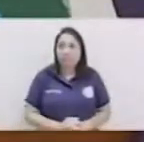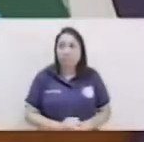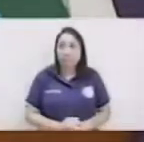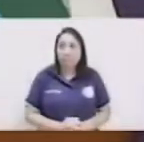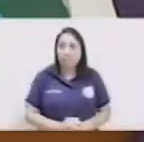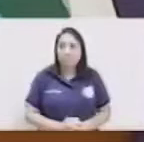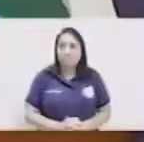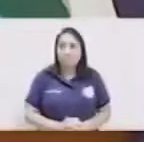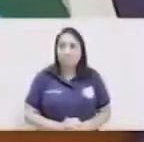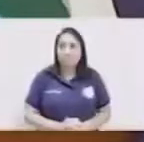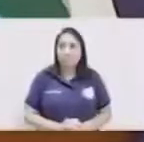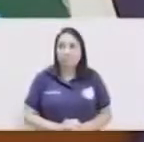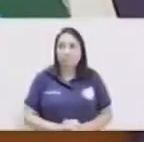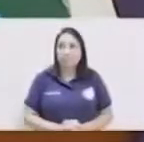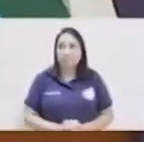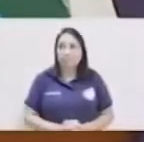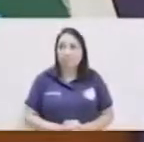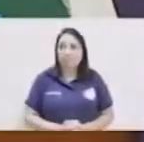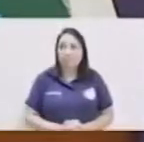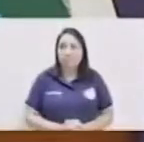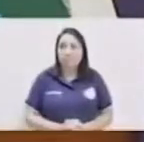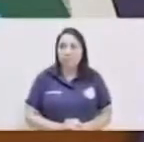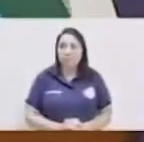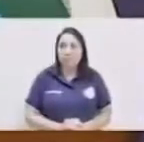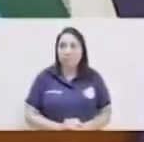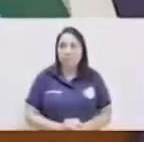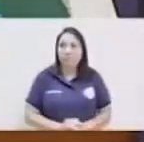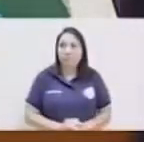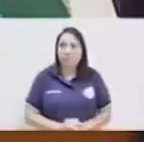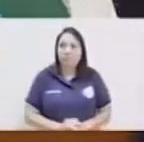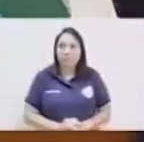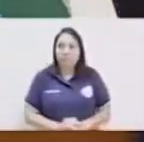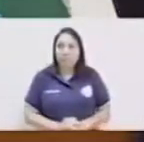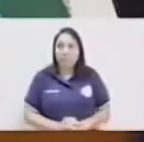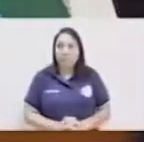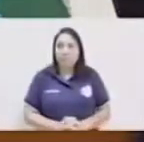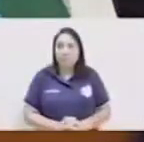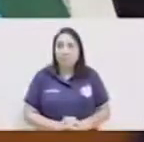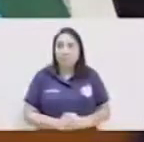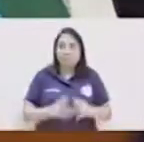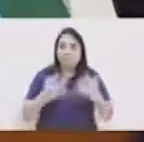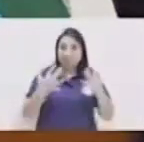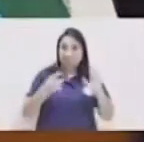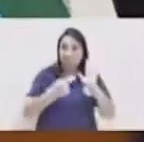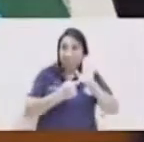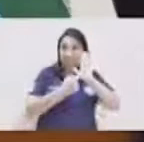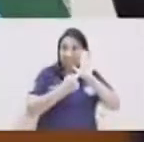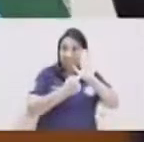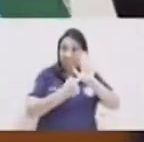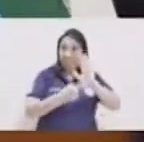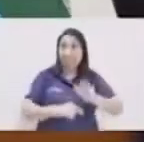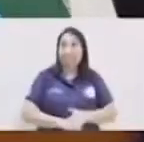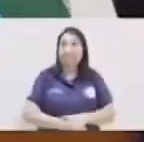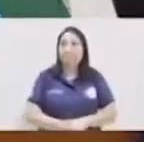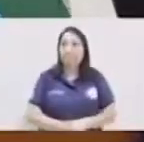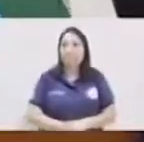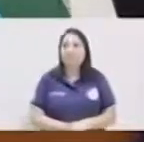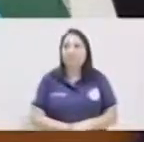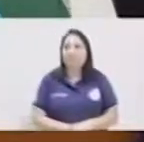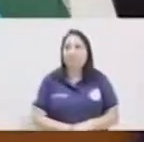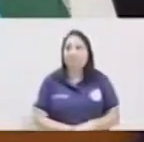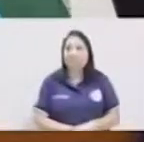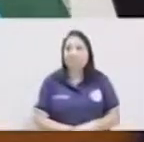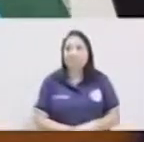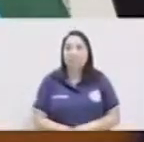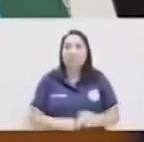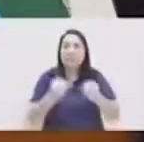Quita la sombra, ¿verdad? Así es. Ya tenemos ahí a nuestro individuo. Y por